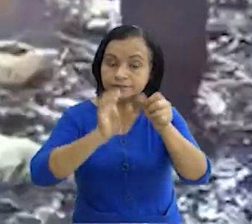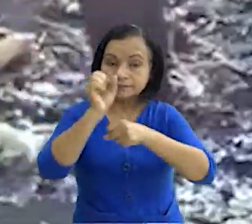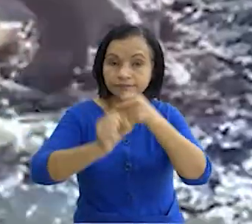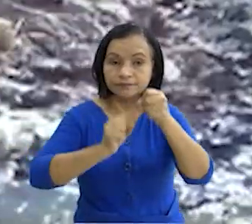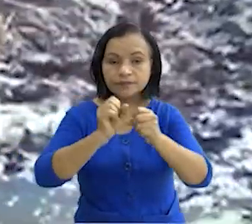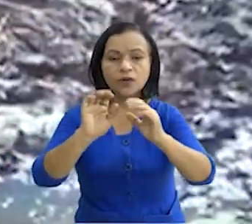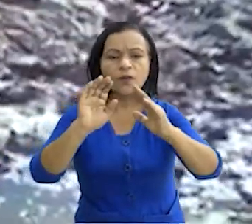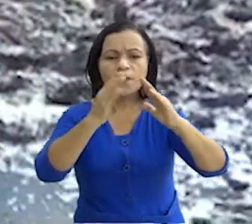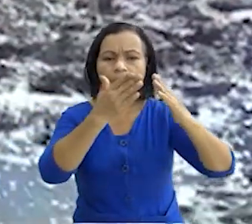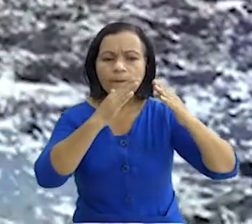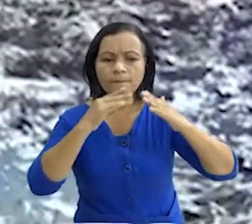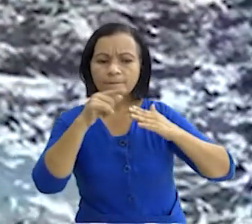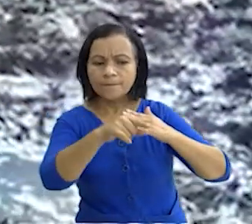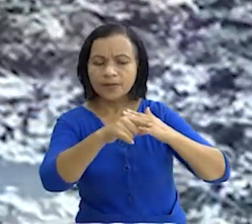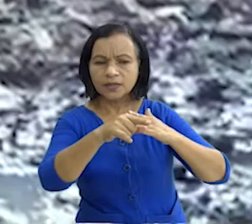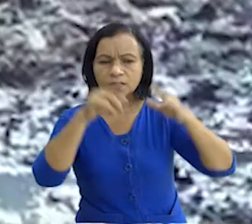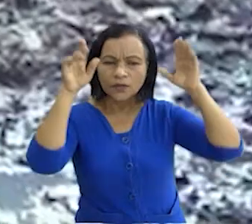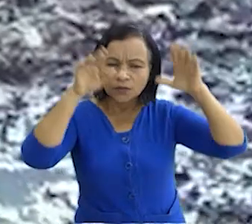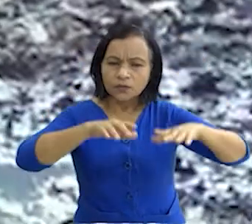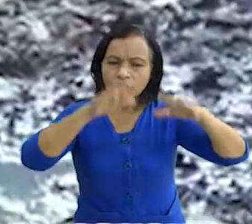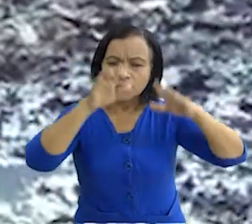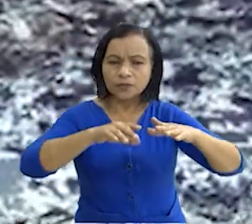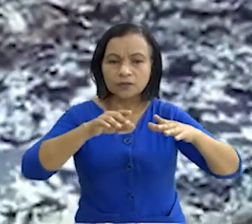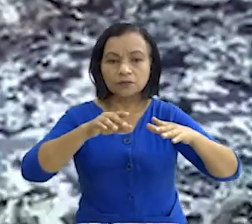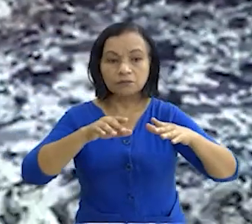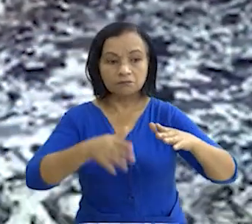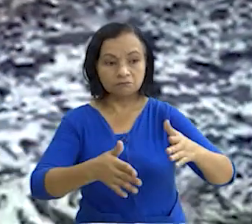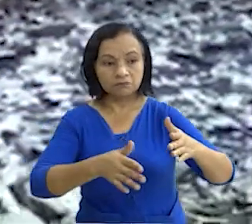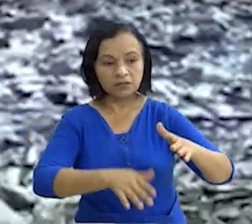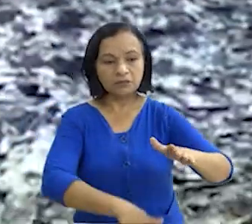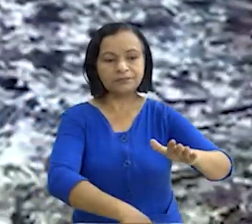un barrio aquí que apenas llovinaba, había una brisita,